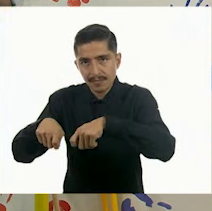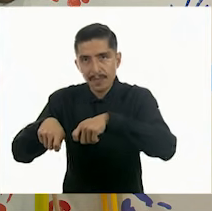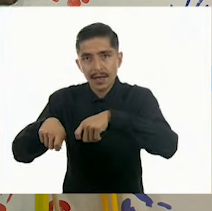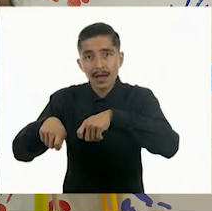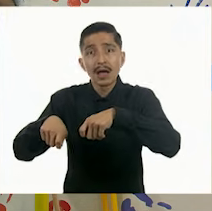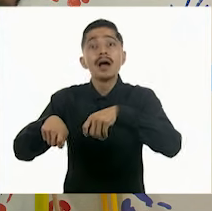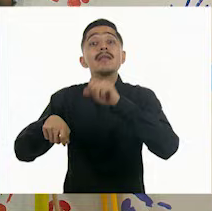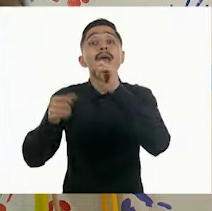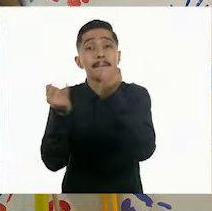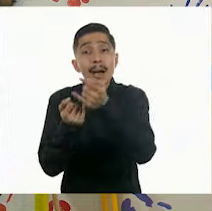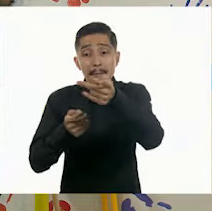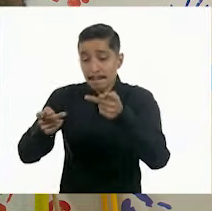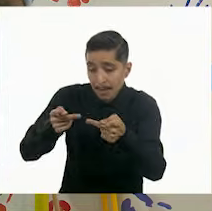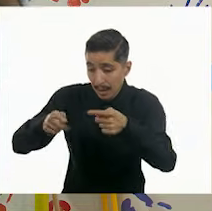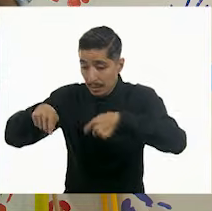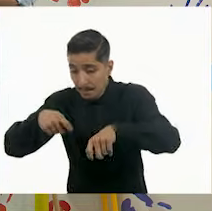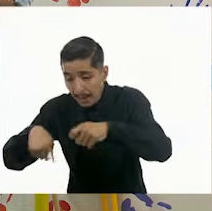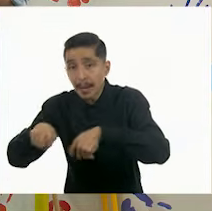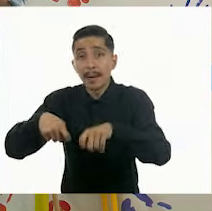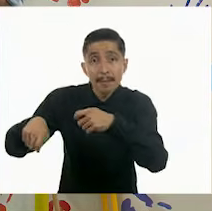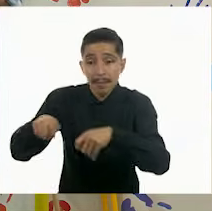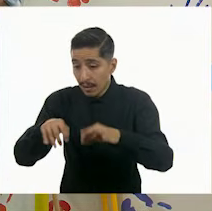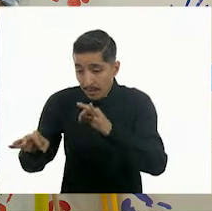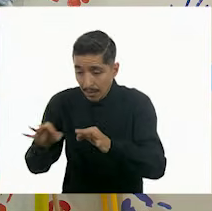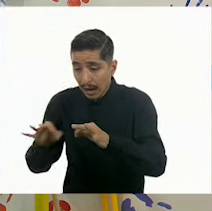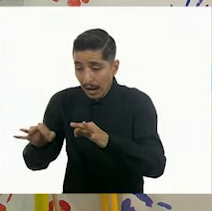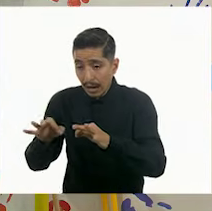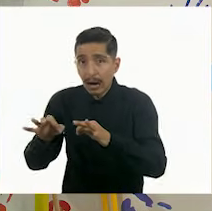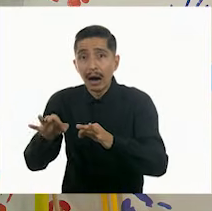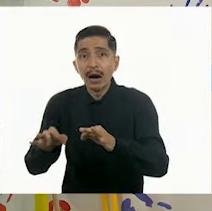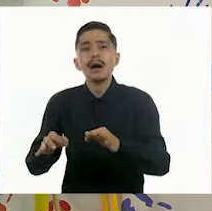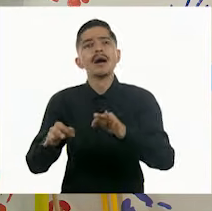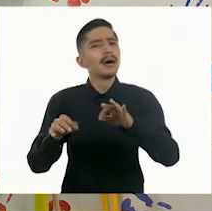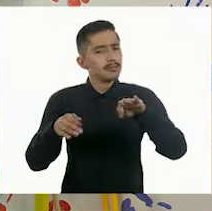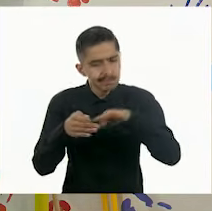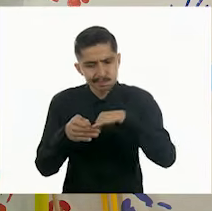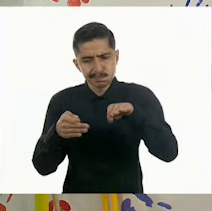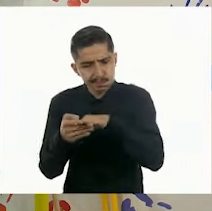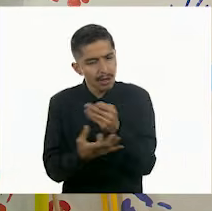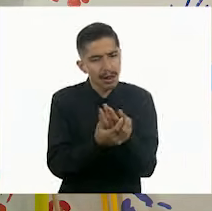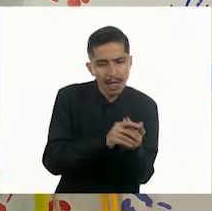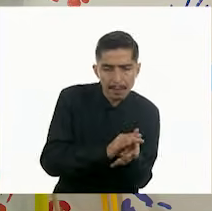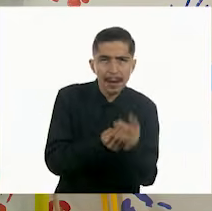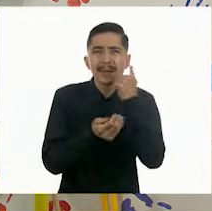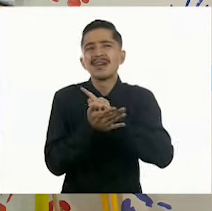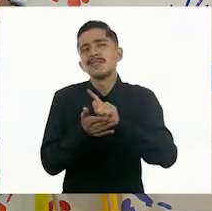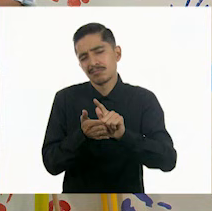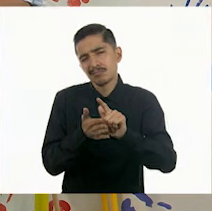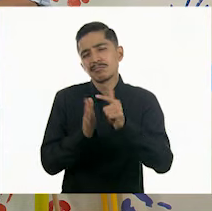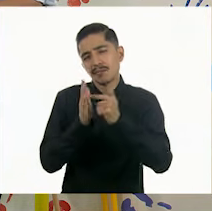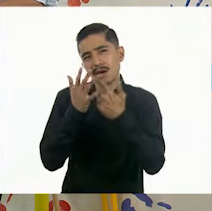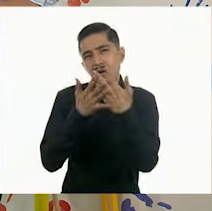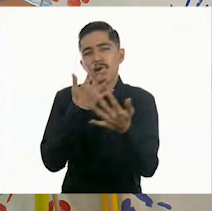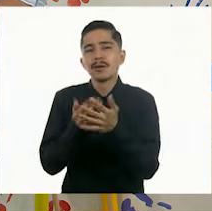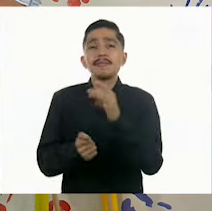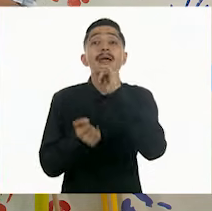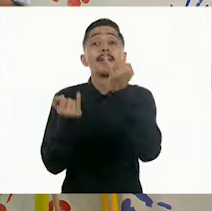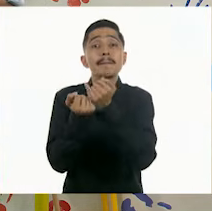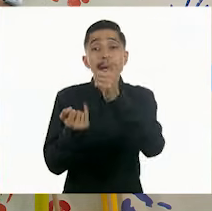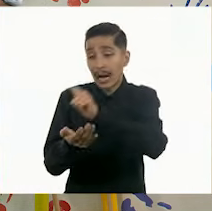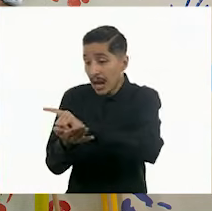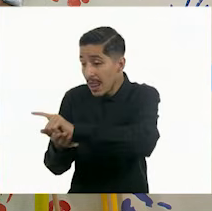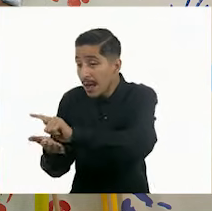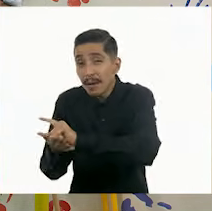preparando, que estar durante lavándote las manos constantemente. Claro, muy bien. Lavar y desinfectar todas las superficies y